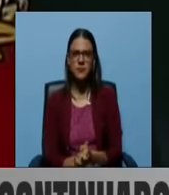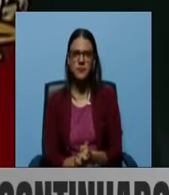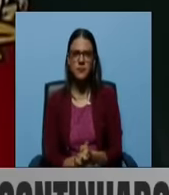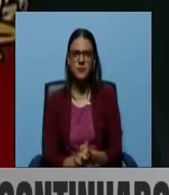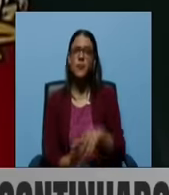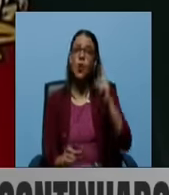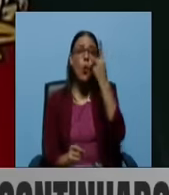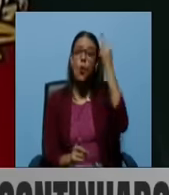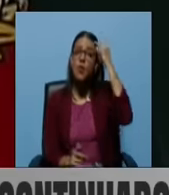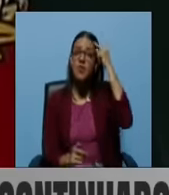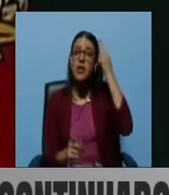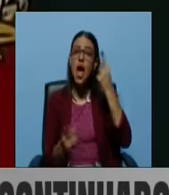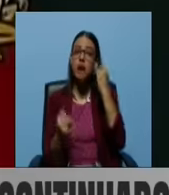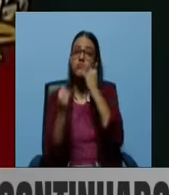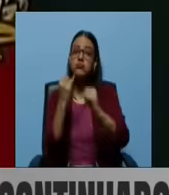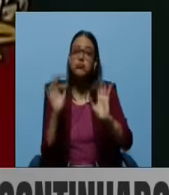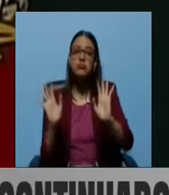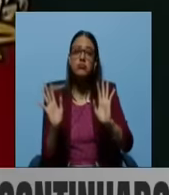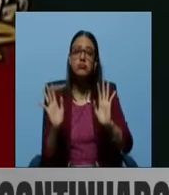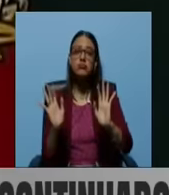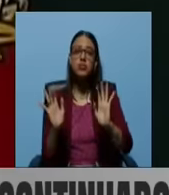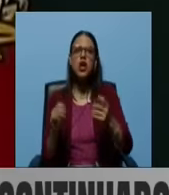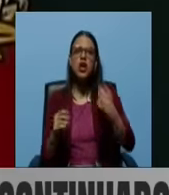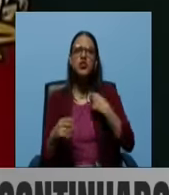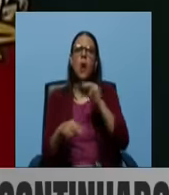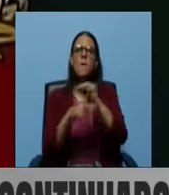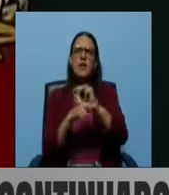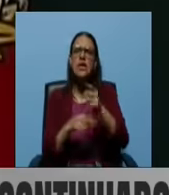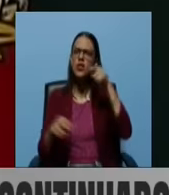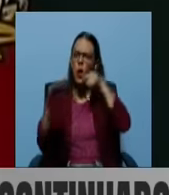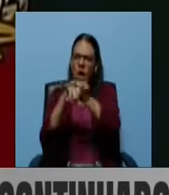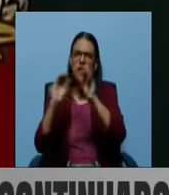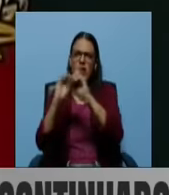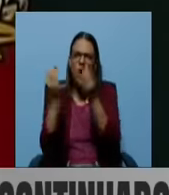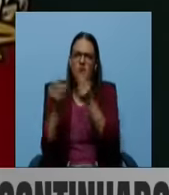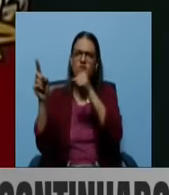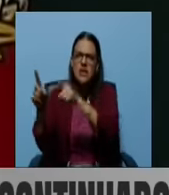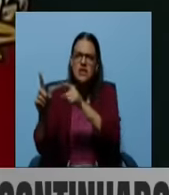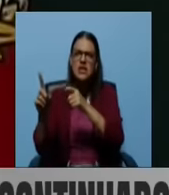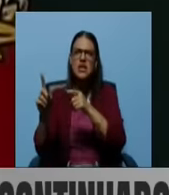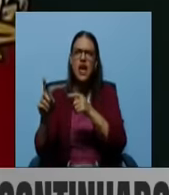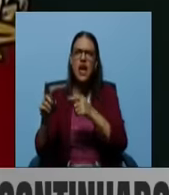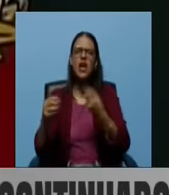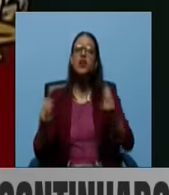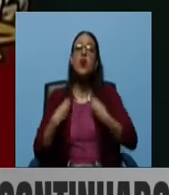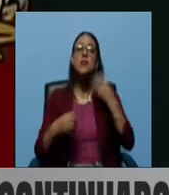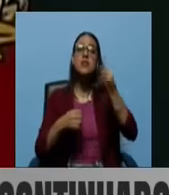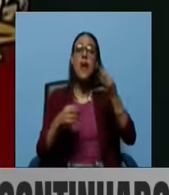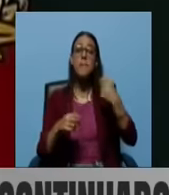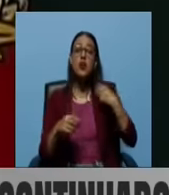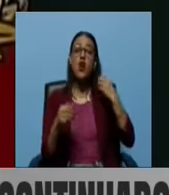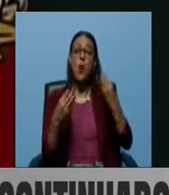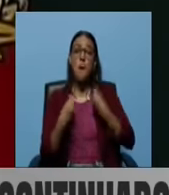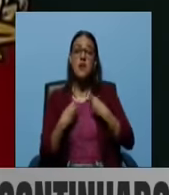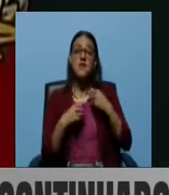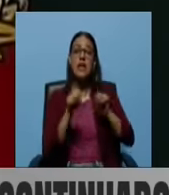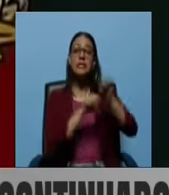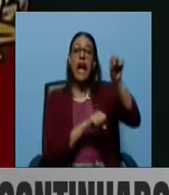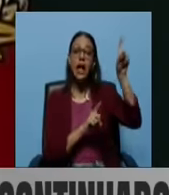Miren, un día, yo era ministro del despacho y yo siempre he vivido en San Antonio. Siempre.